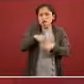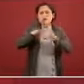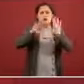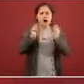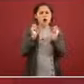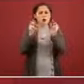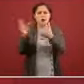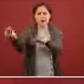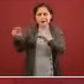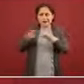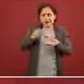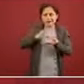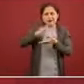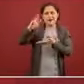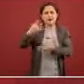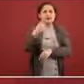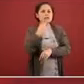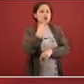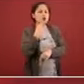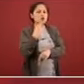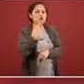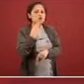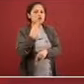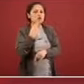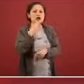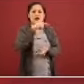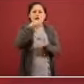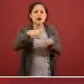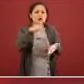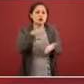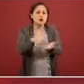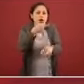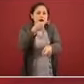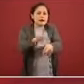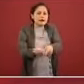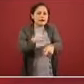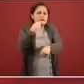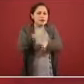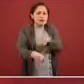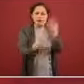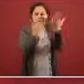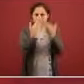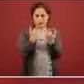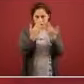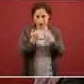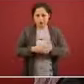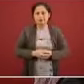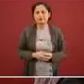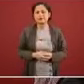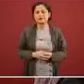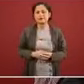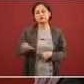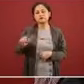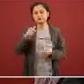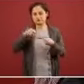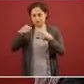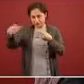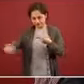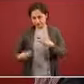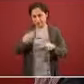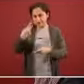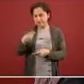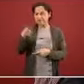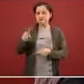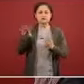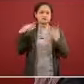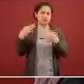para los servicios comunitarios de bajo riesgo de exposición. Y sobre la primera pregunta, es importante, qué bueno que hace